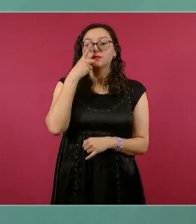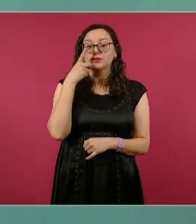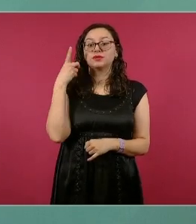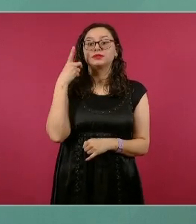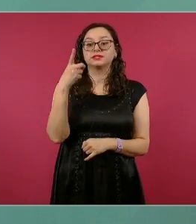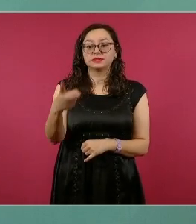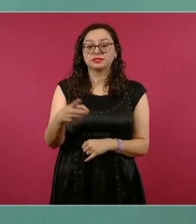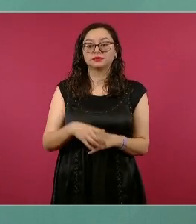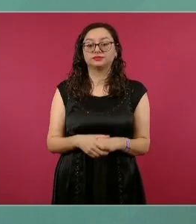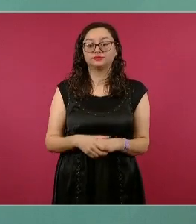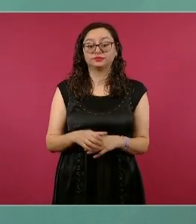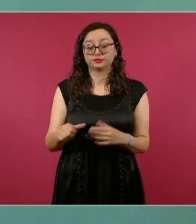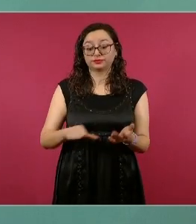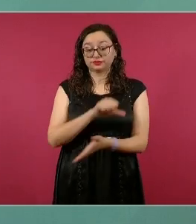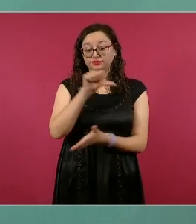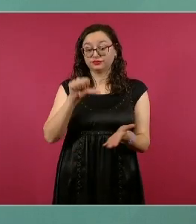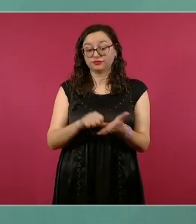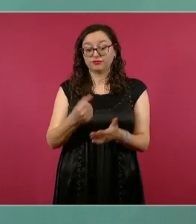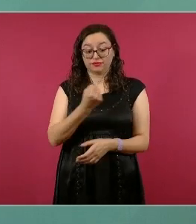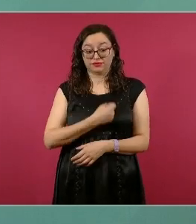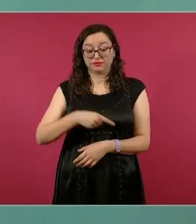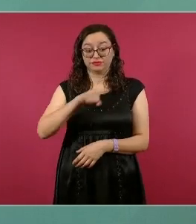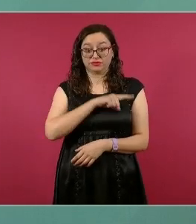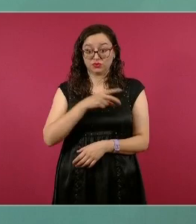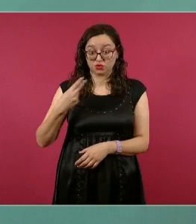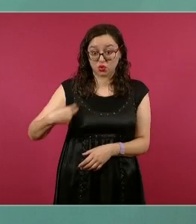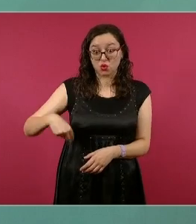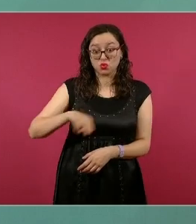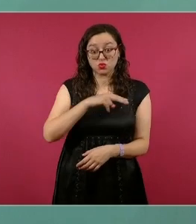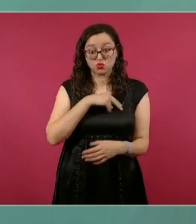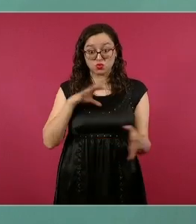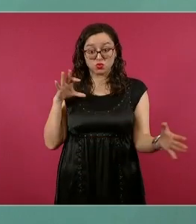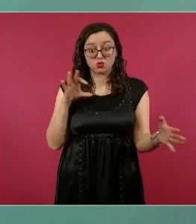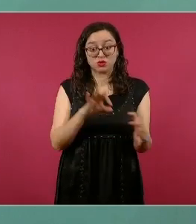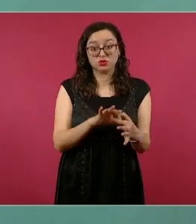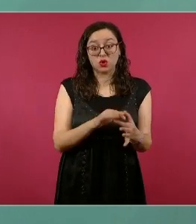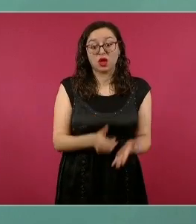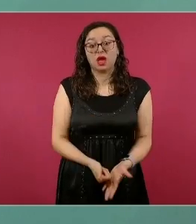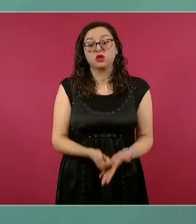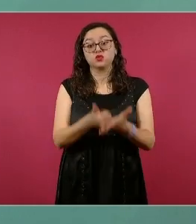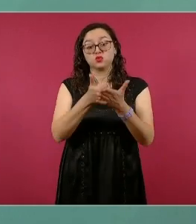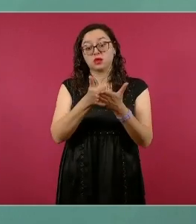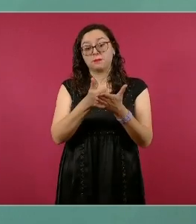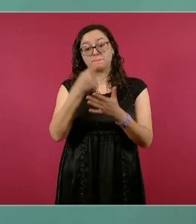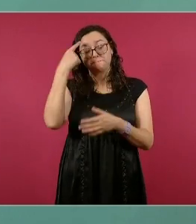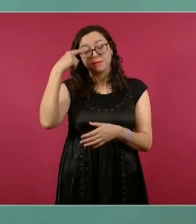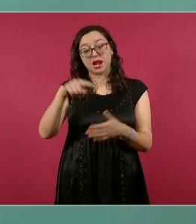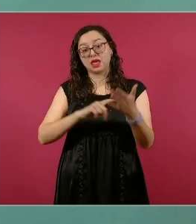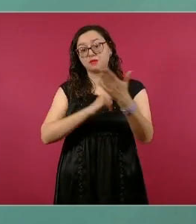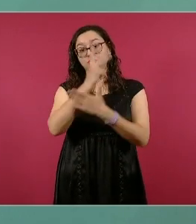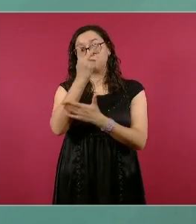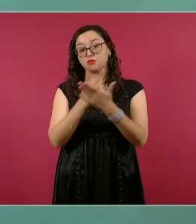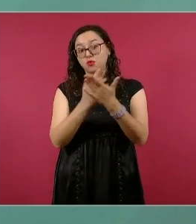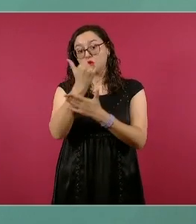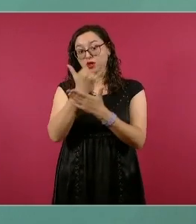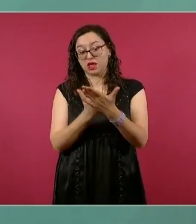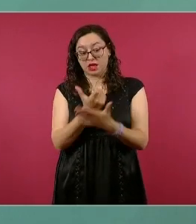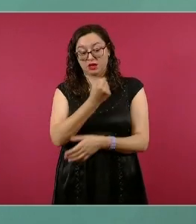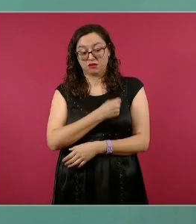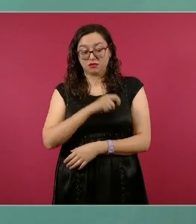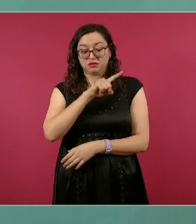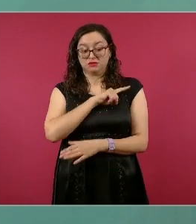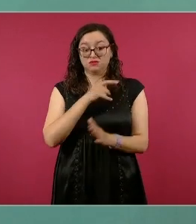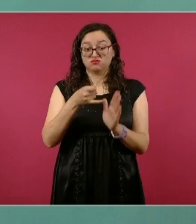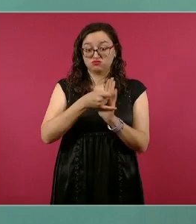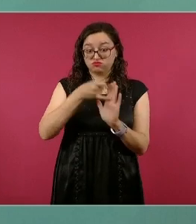La Clínica es Nuestra forma parte de una política de salud mucho más amplia, por medio de la cual se